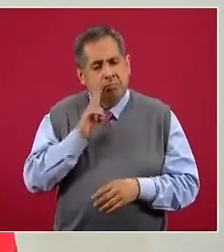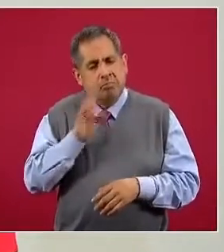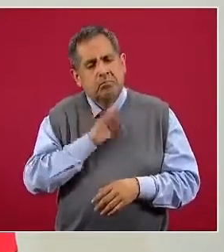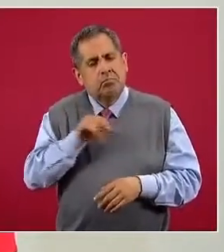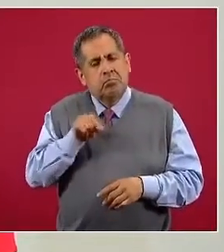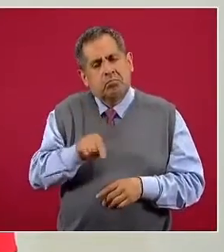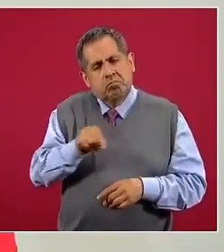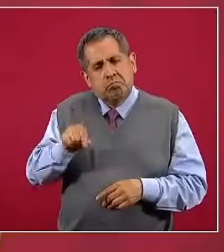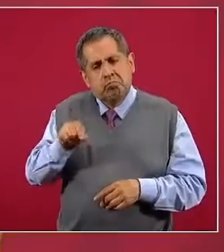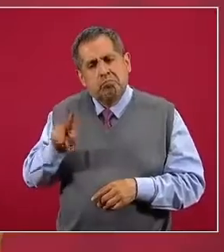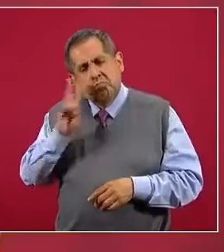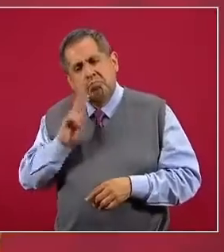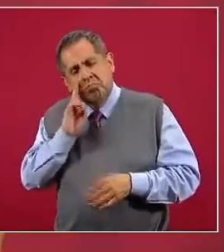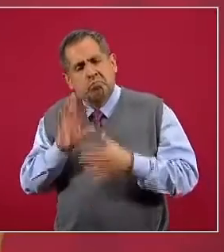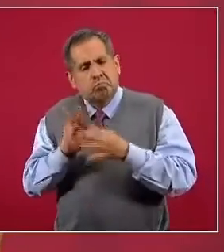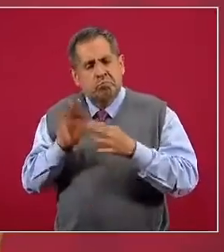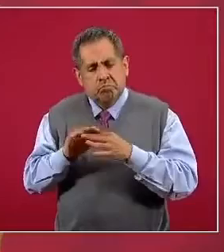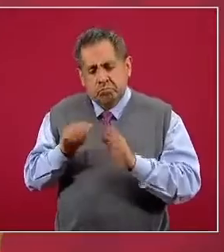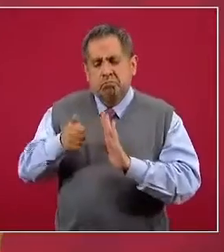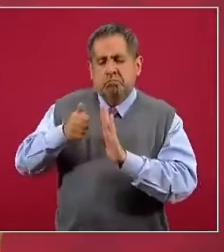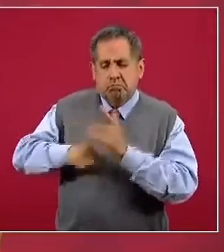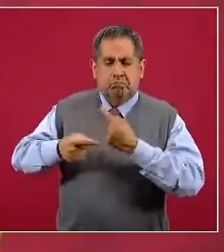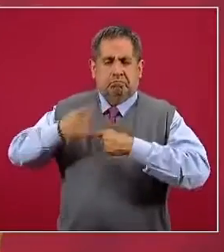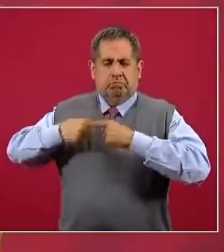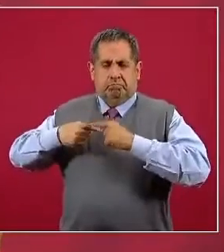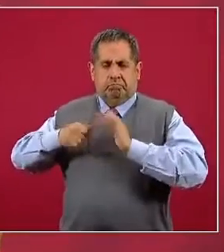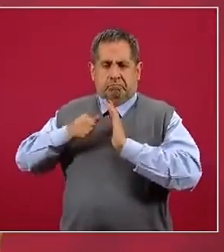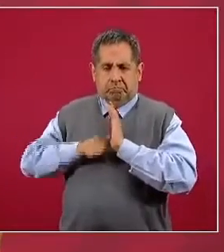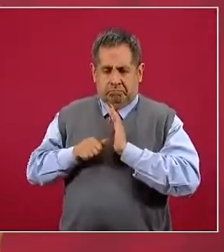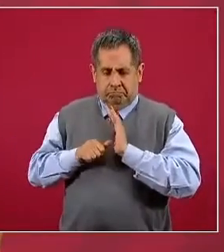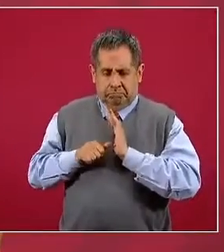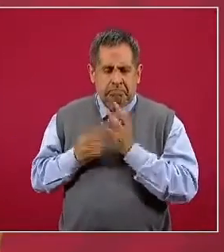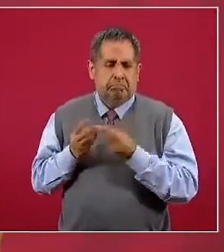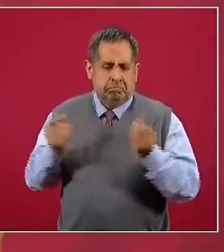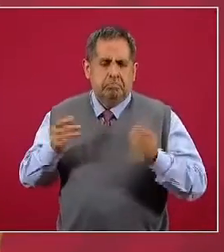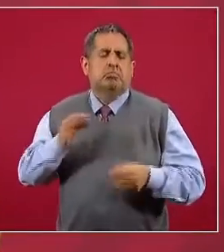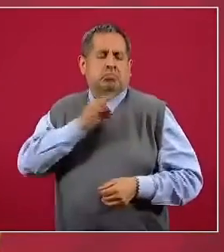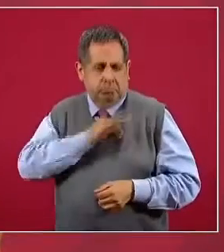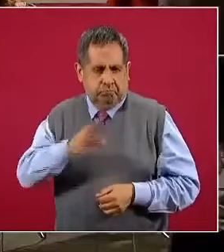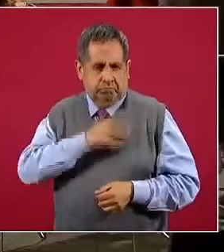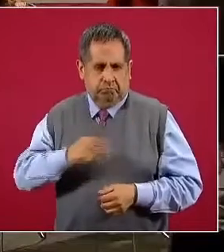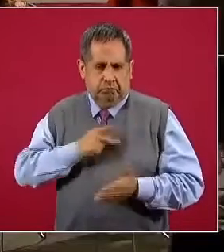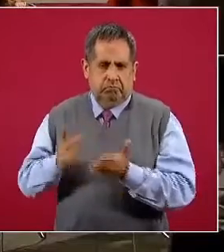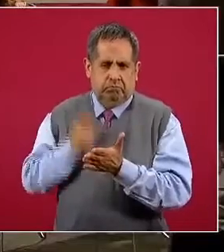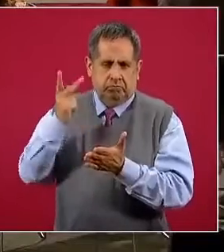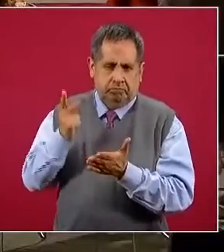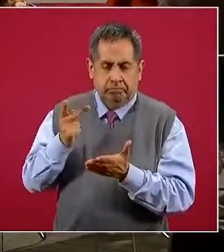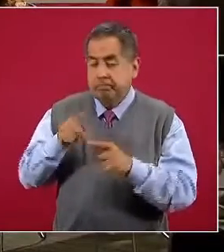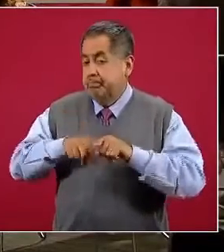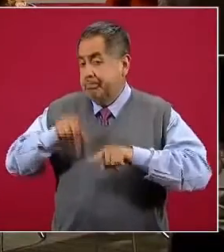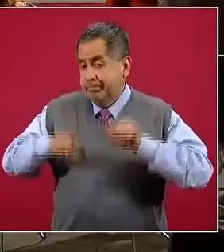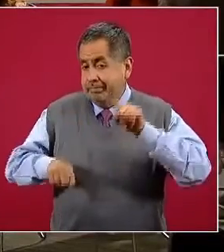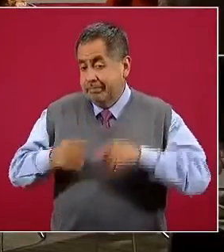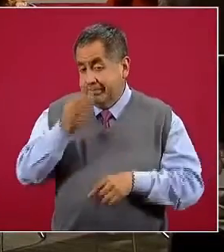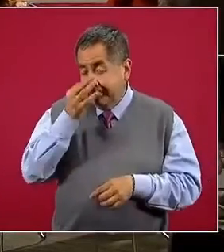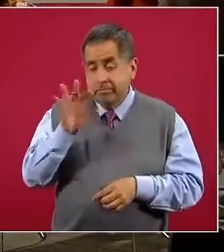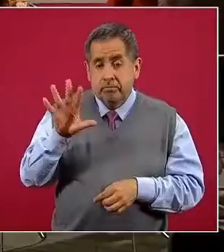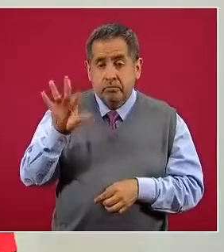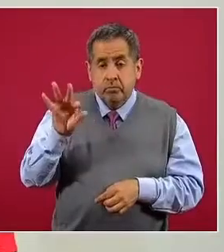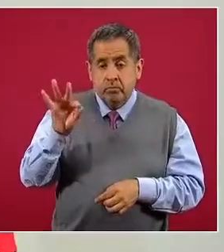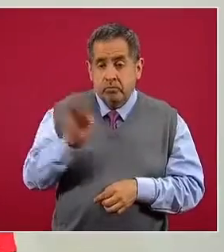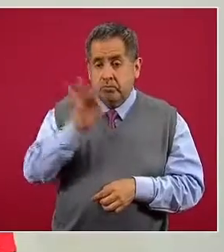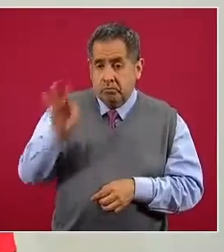probabilidad de que pueda funcionar la vasovasostomía, pero como lo digo, solamente un